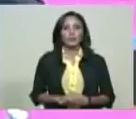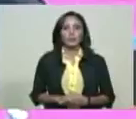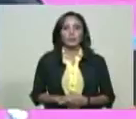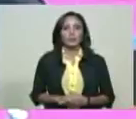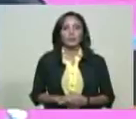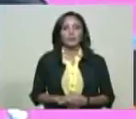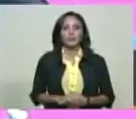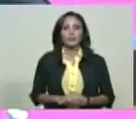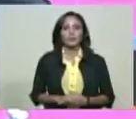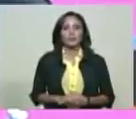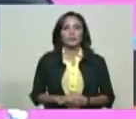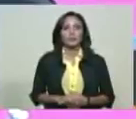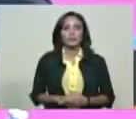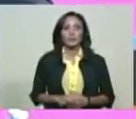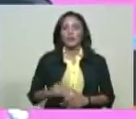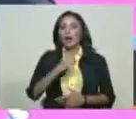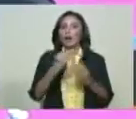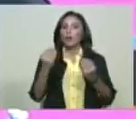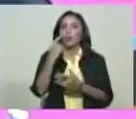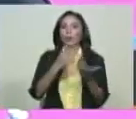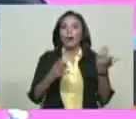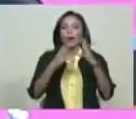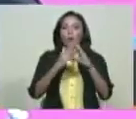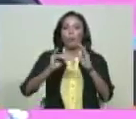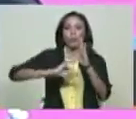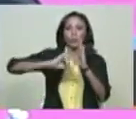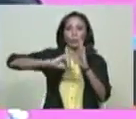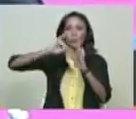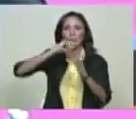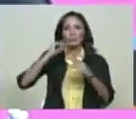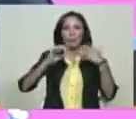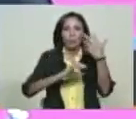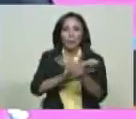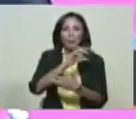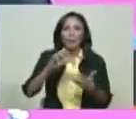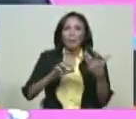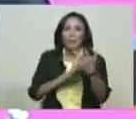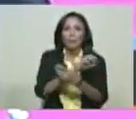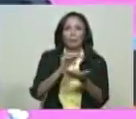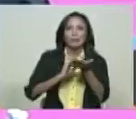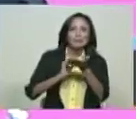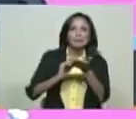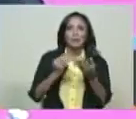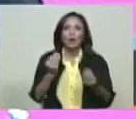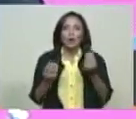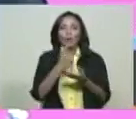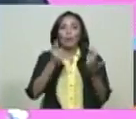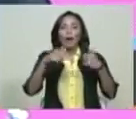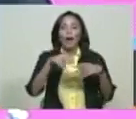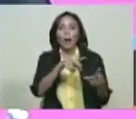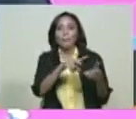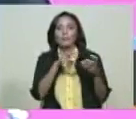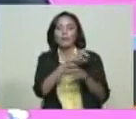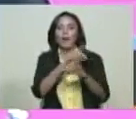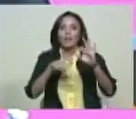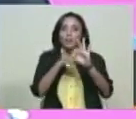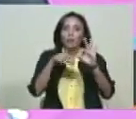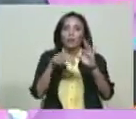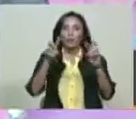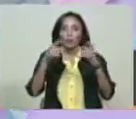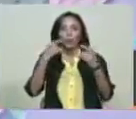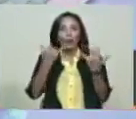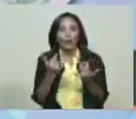problemas de la espiral inflacionaria criminal y cómo va a ser el tema del anclaje del bolívar soberano